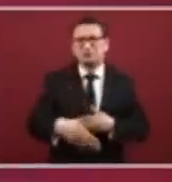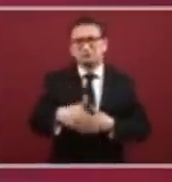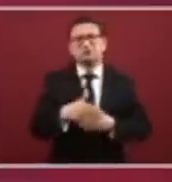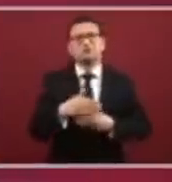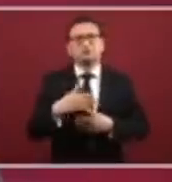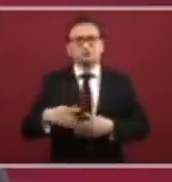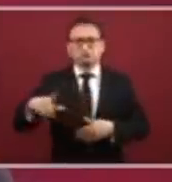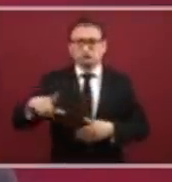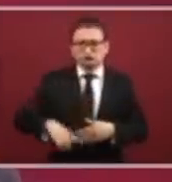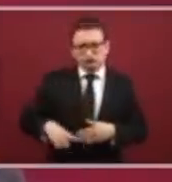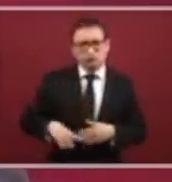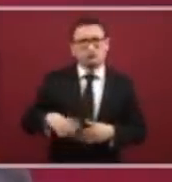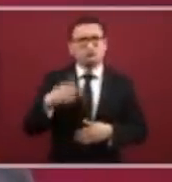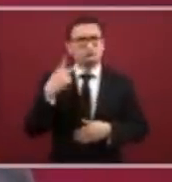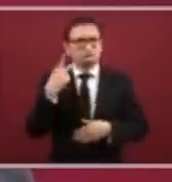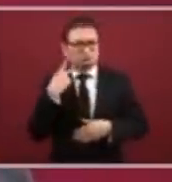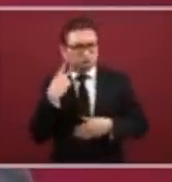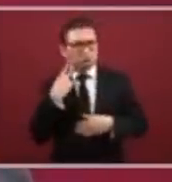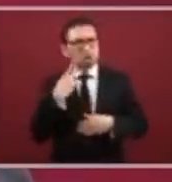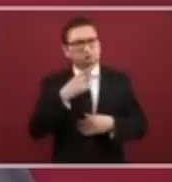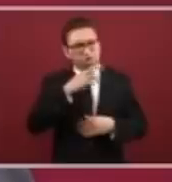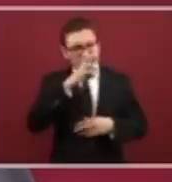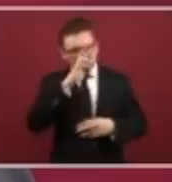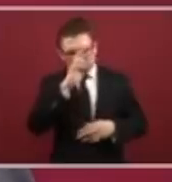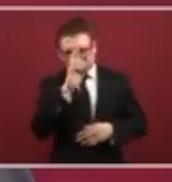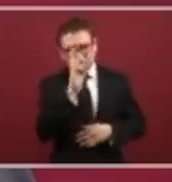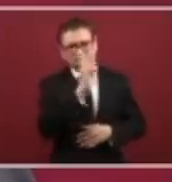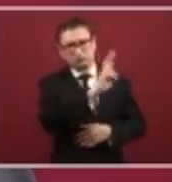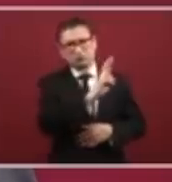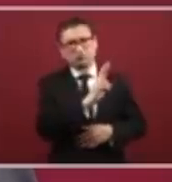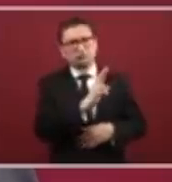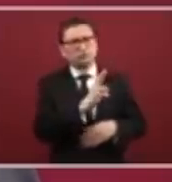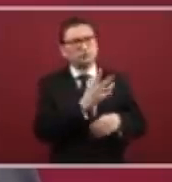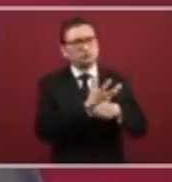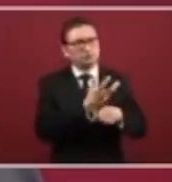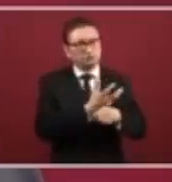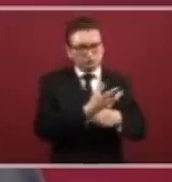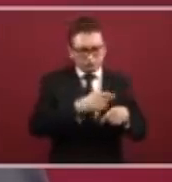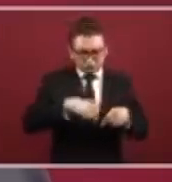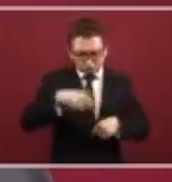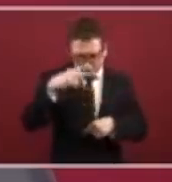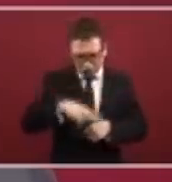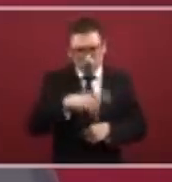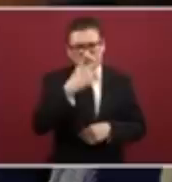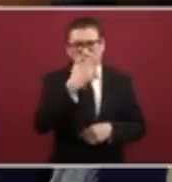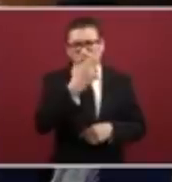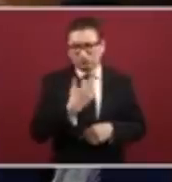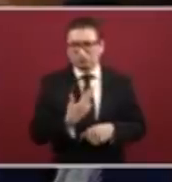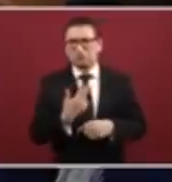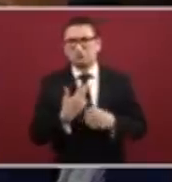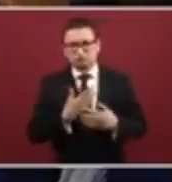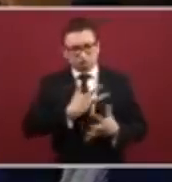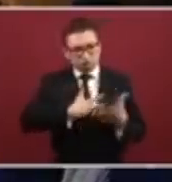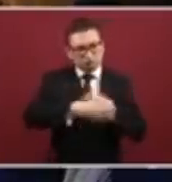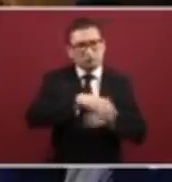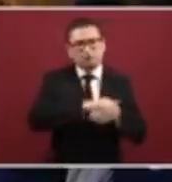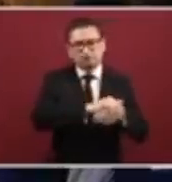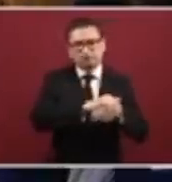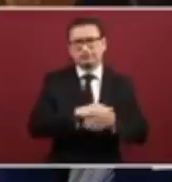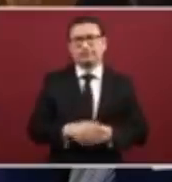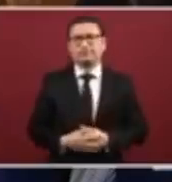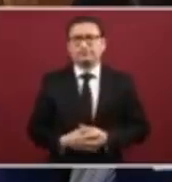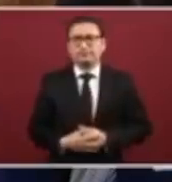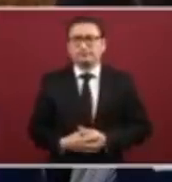política de respeto mutuo y de amistad. Señor, nada más para insistir en el asunto